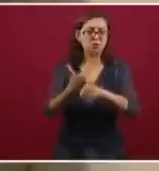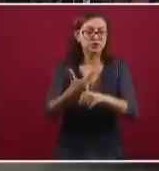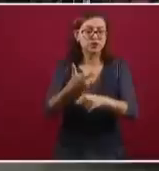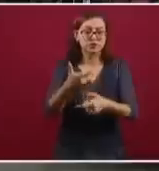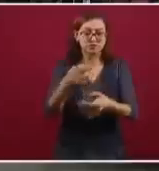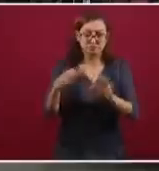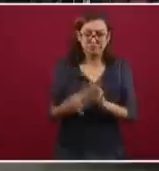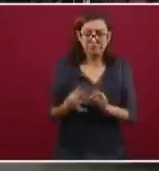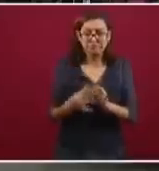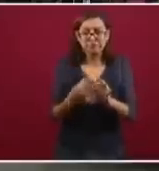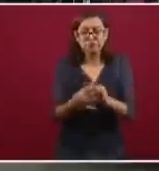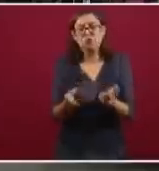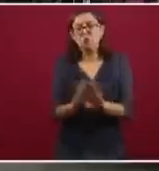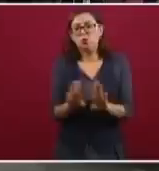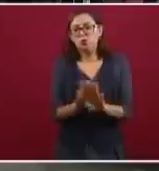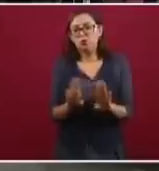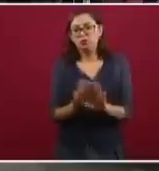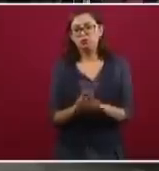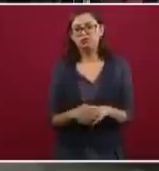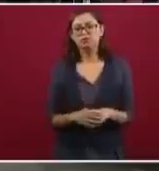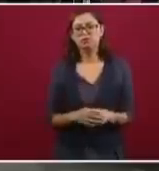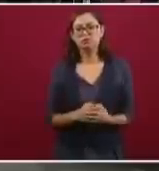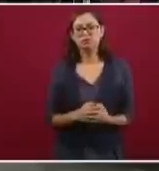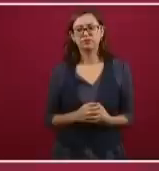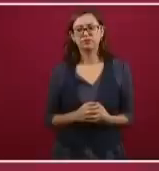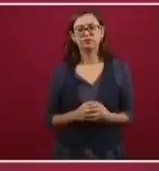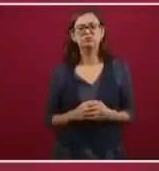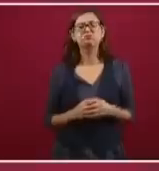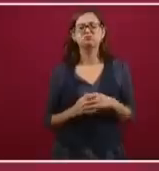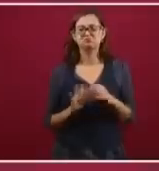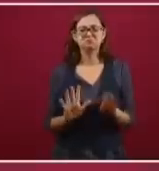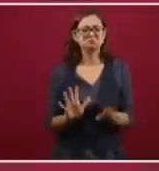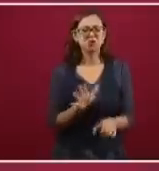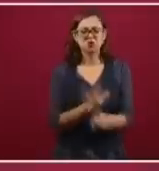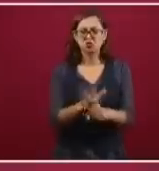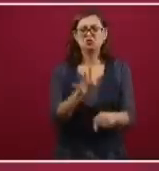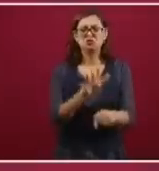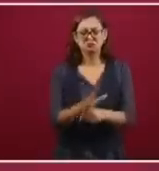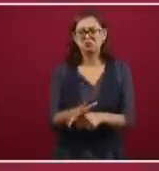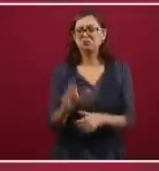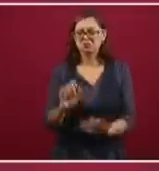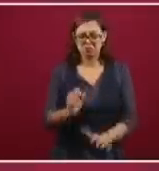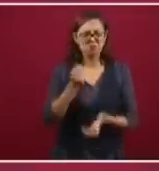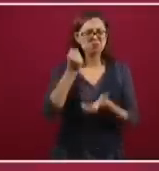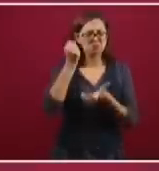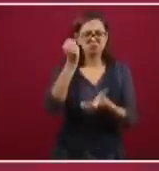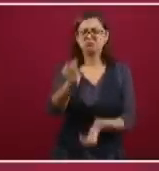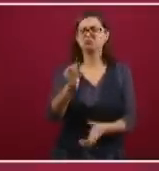labores? Gracias. Sí, tenemos presupuesto suficiente,